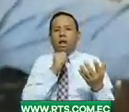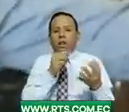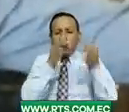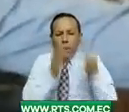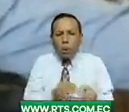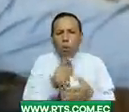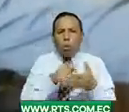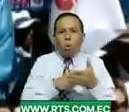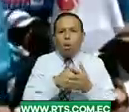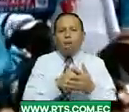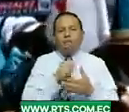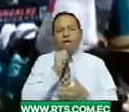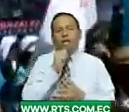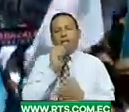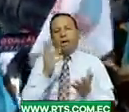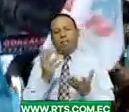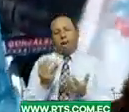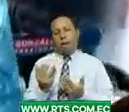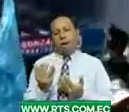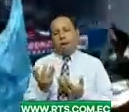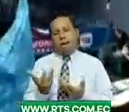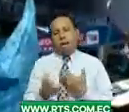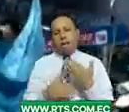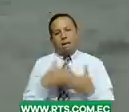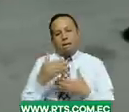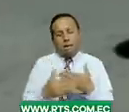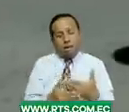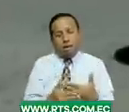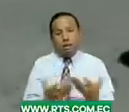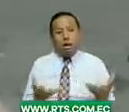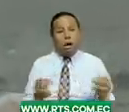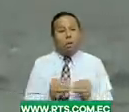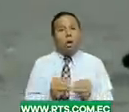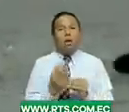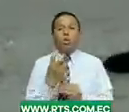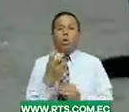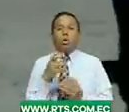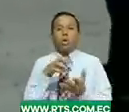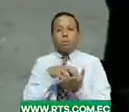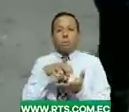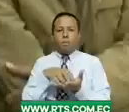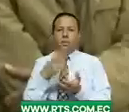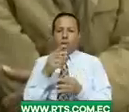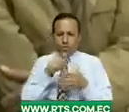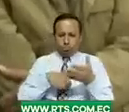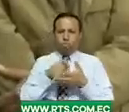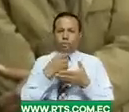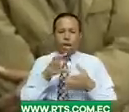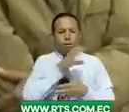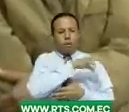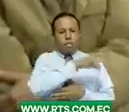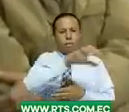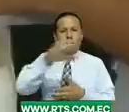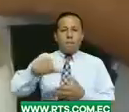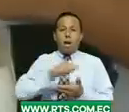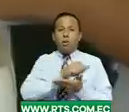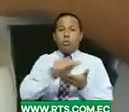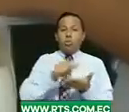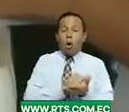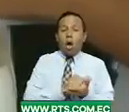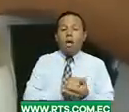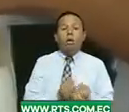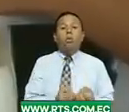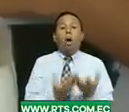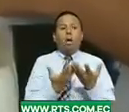provincias calificadas. En Azuay, las papeletas ya están en imprenta. Con cámara de Javier